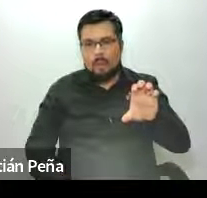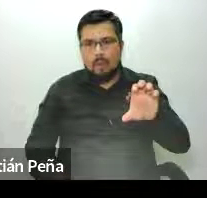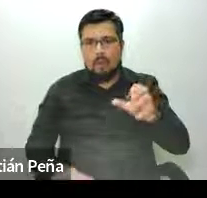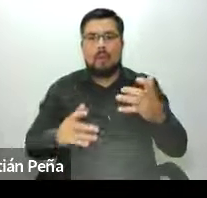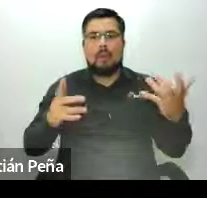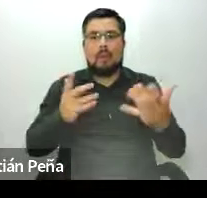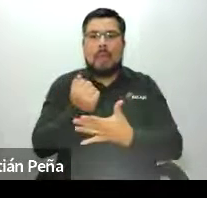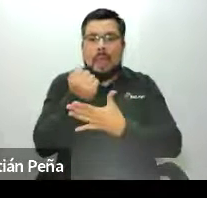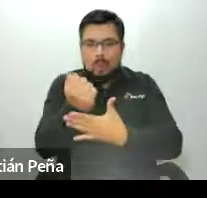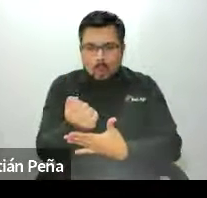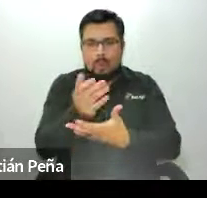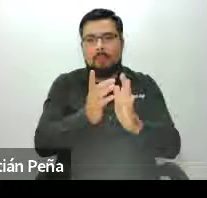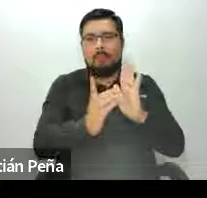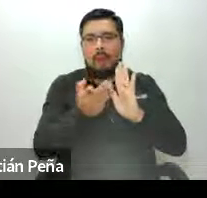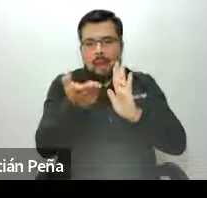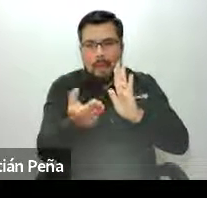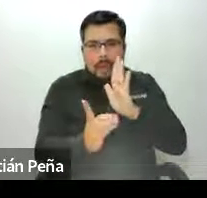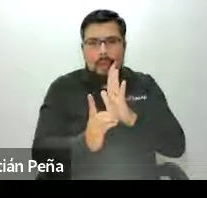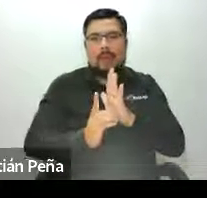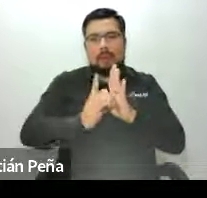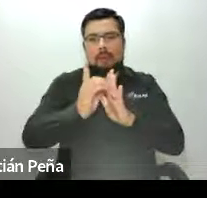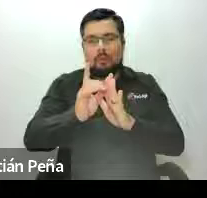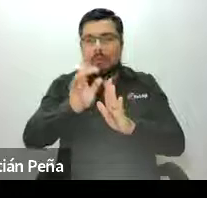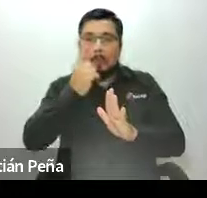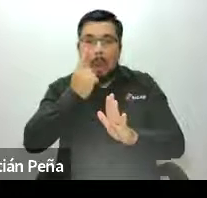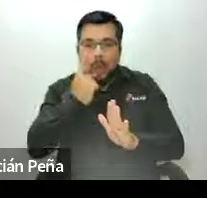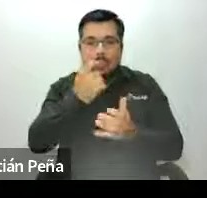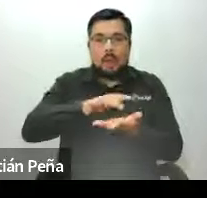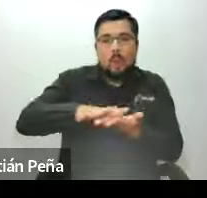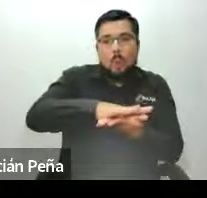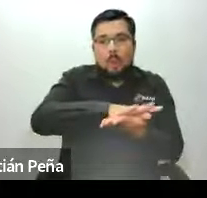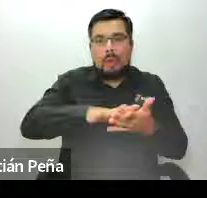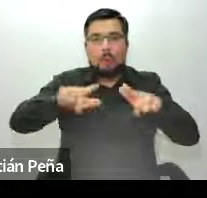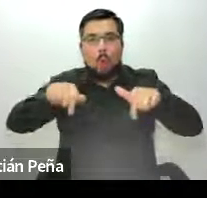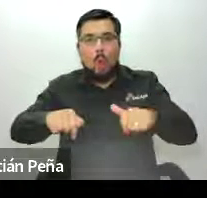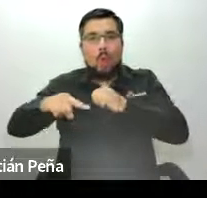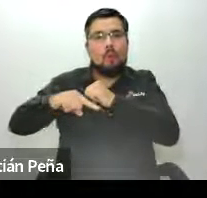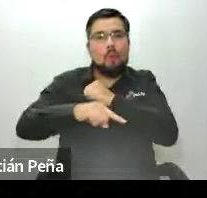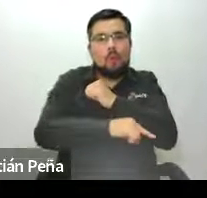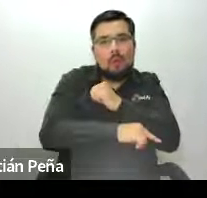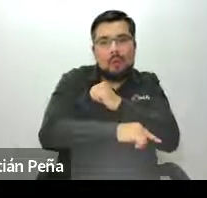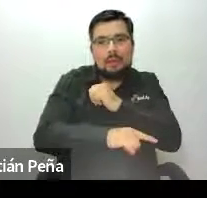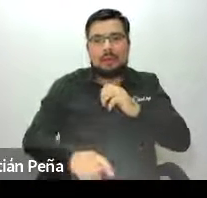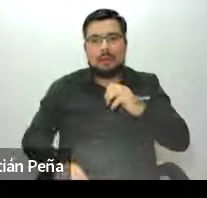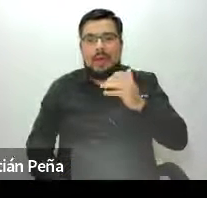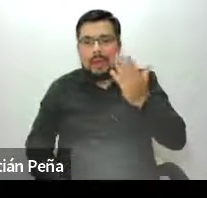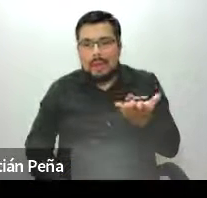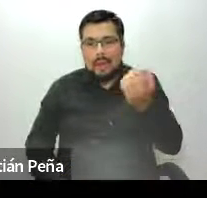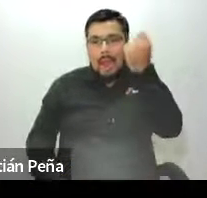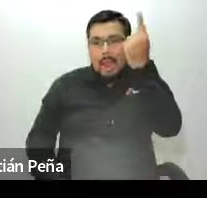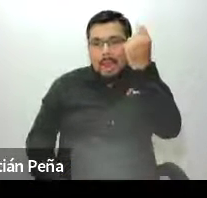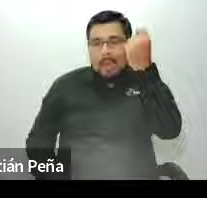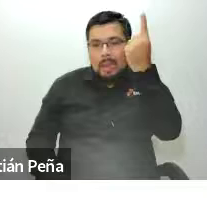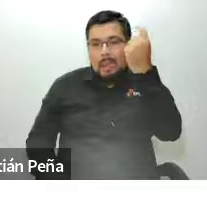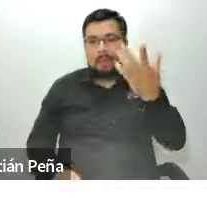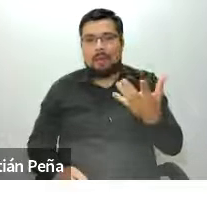ver un ejemplo, nos vamos a profundizar un poquito en esta progresión de comprensión de lectura de la